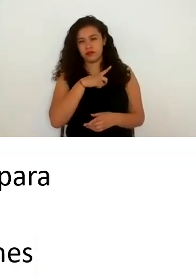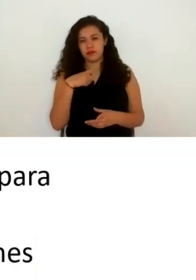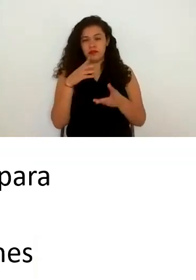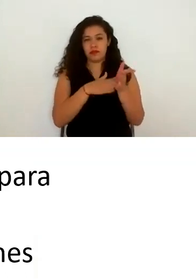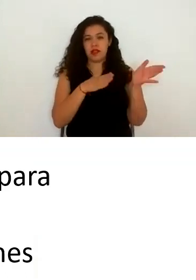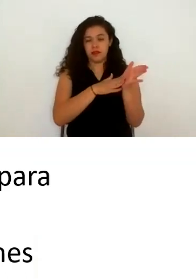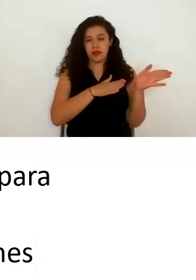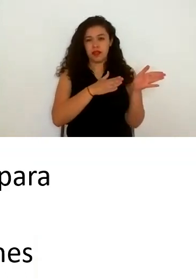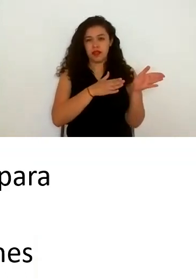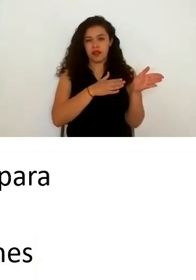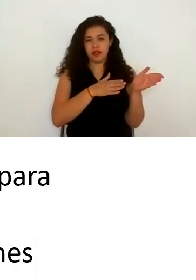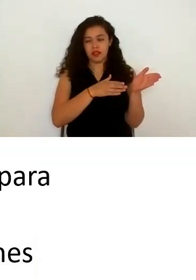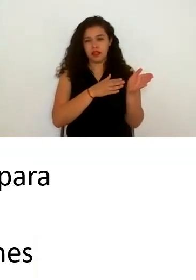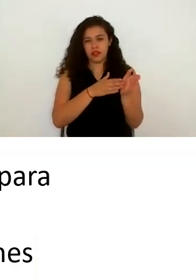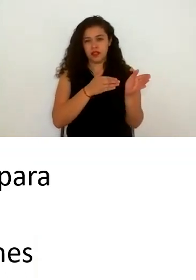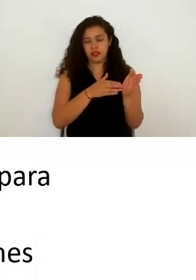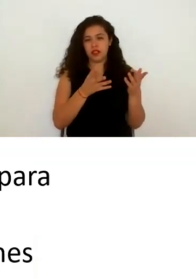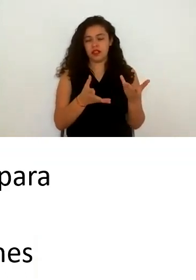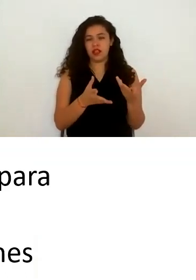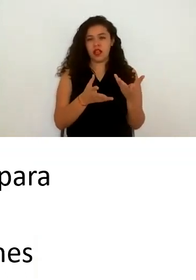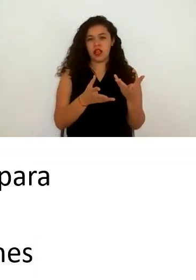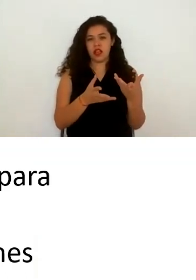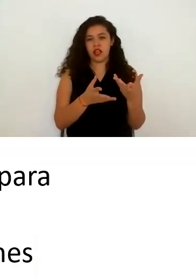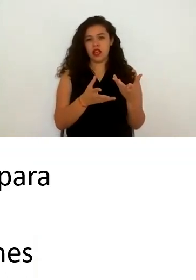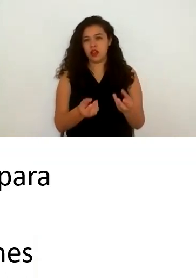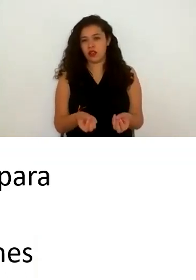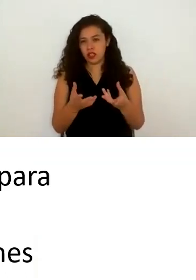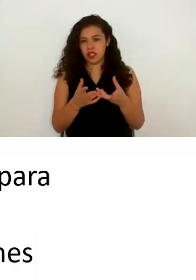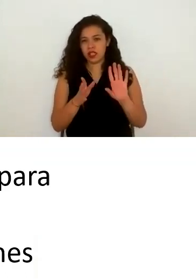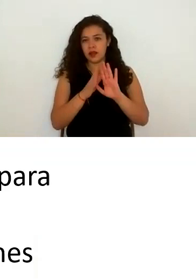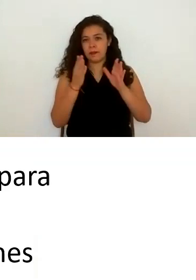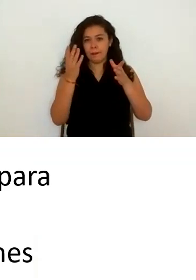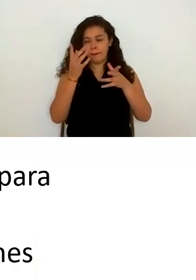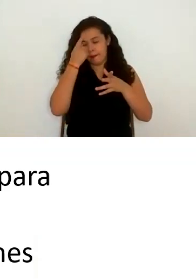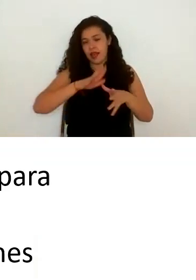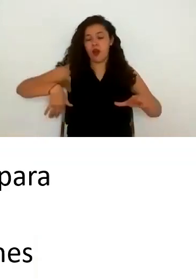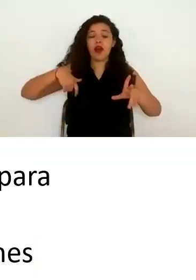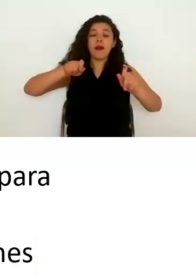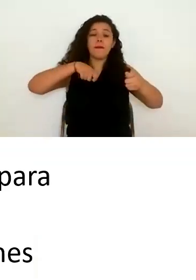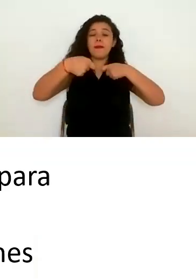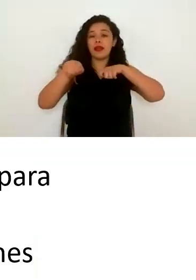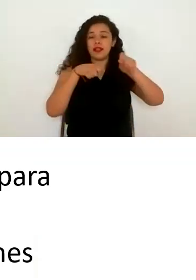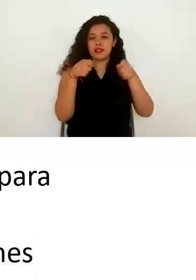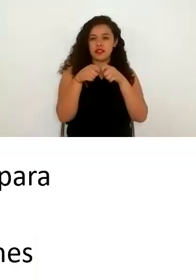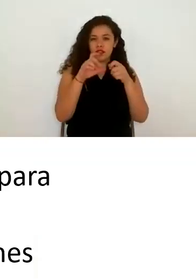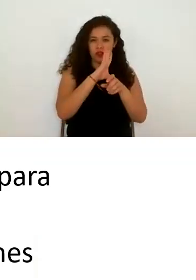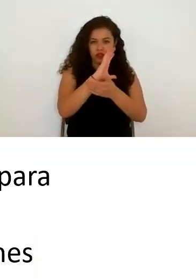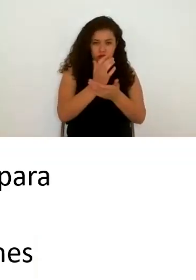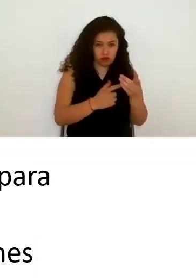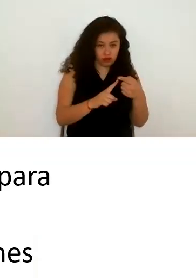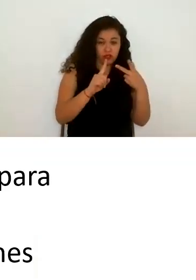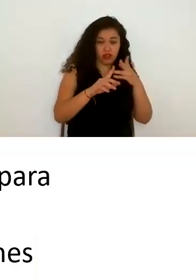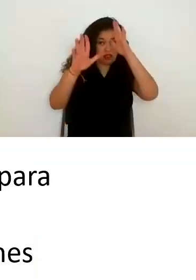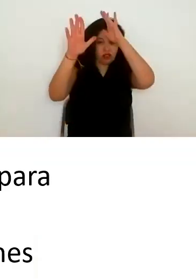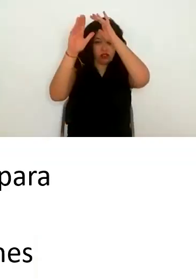documentos y utilicemos guardas plásticas, sobre todo para documentos legales, algún contrato, algún